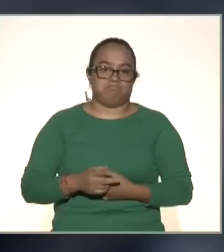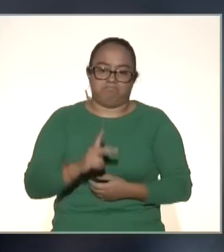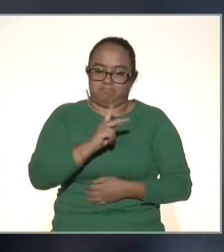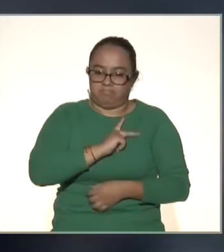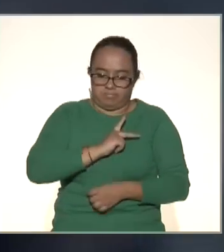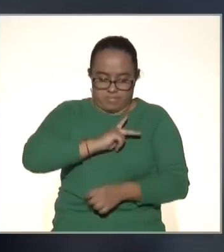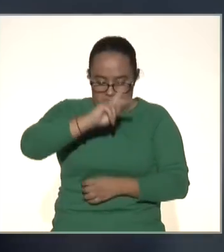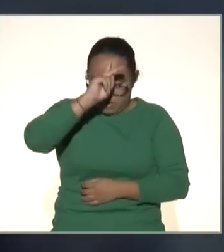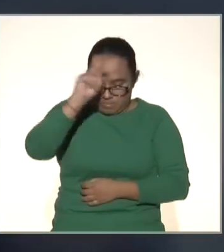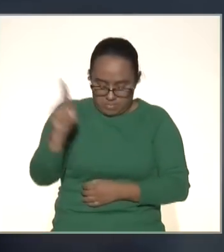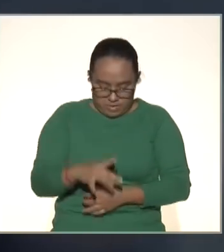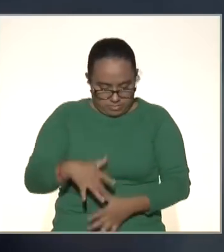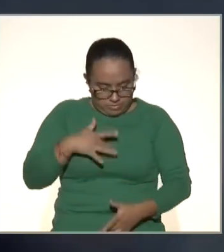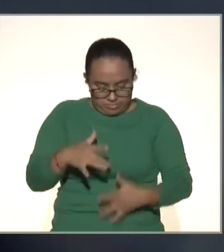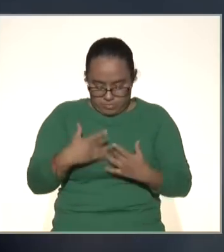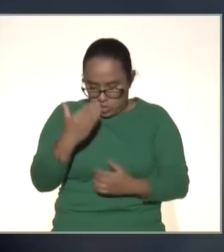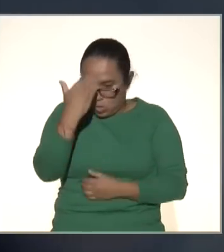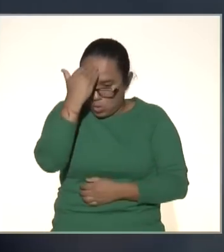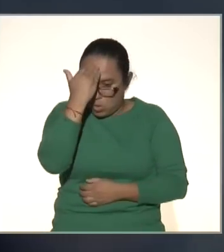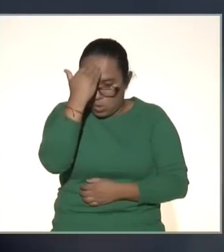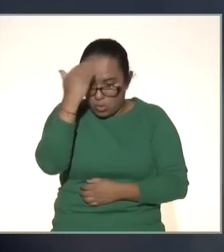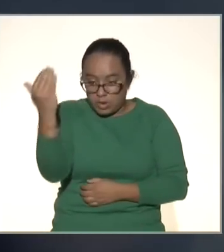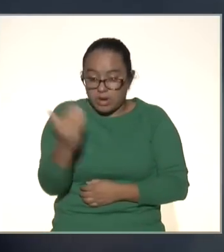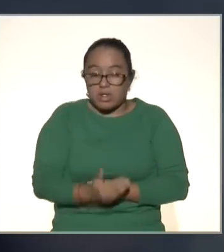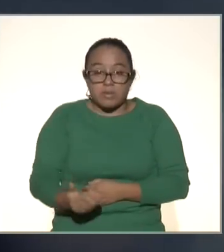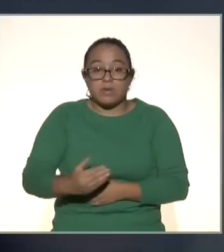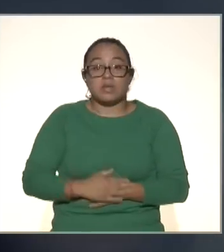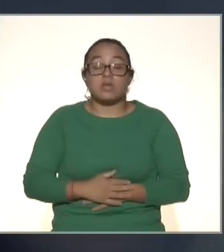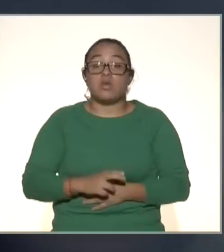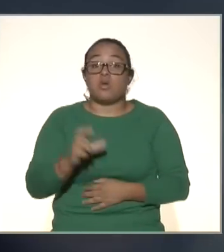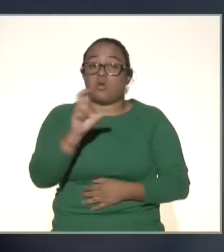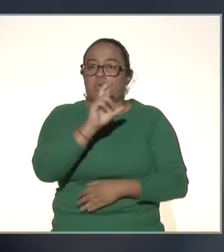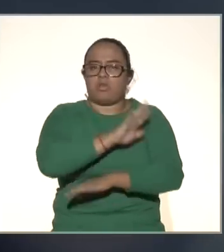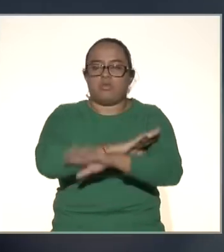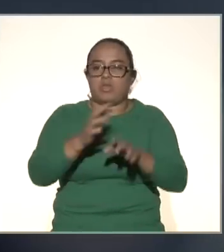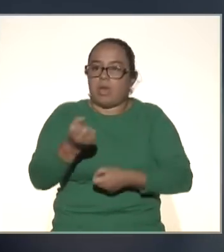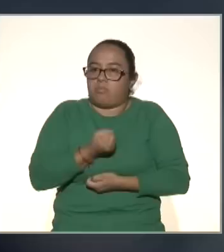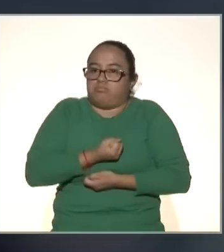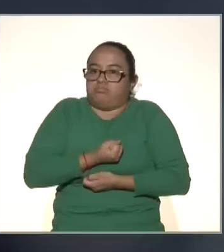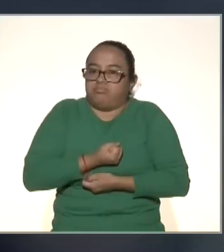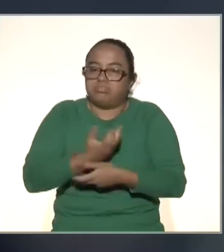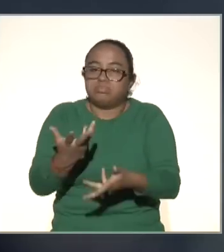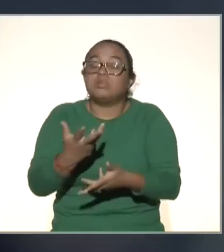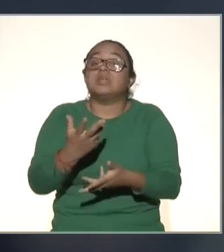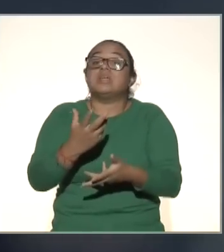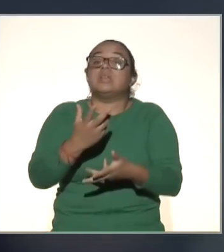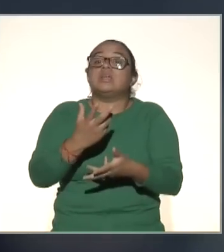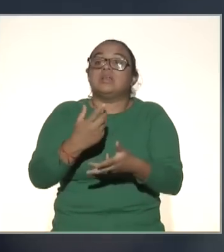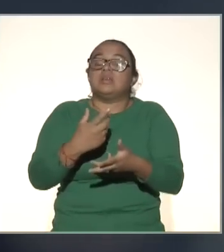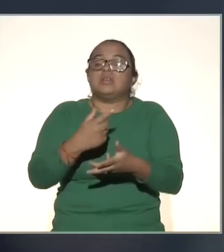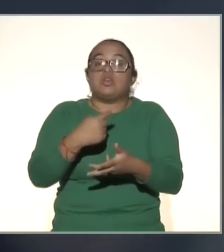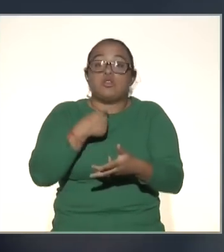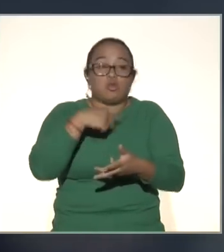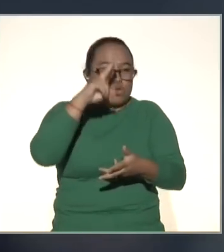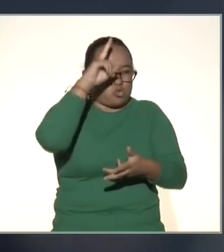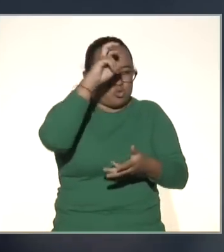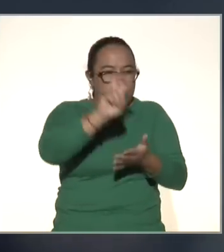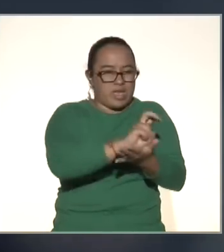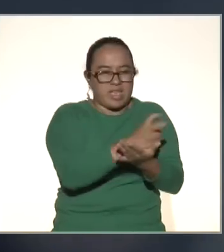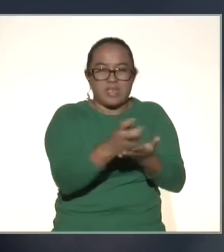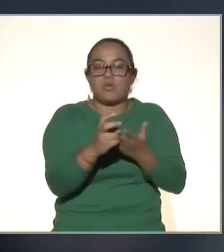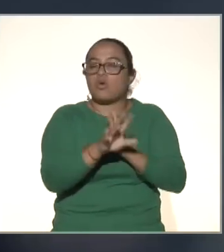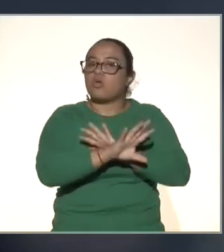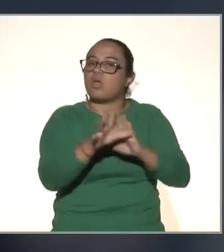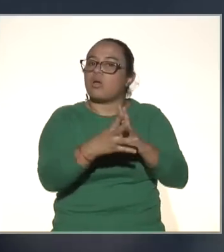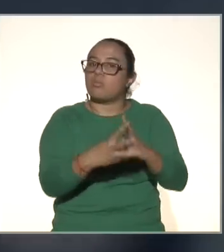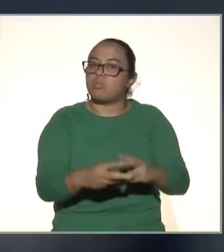suelo, ¿no? Cuando finalmente lo dije, yo dejé de tener pesadillas. Yo evité